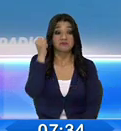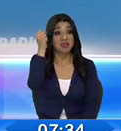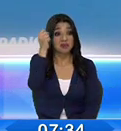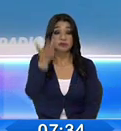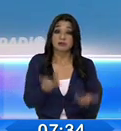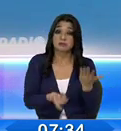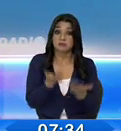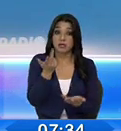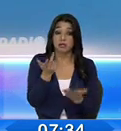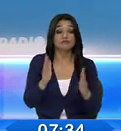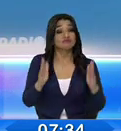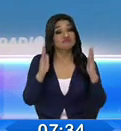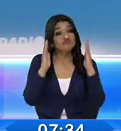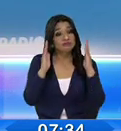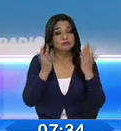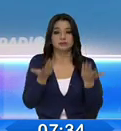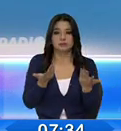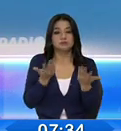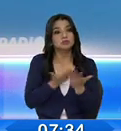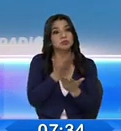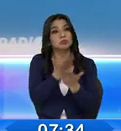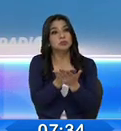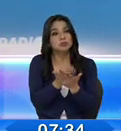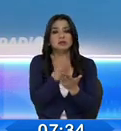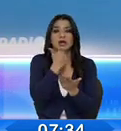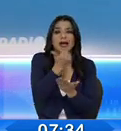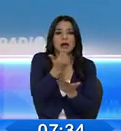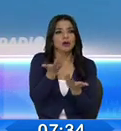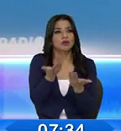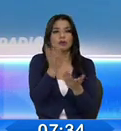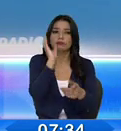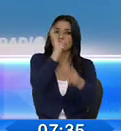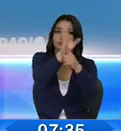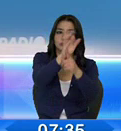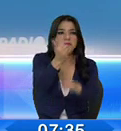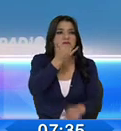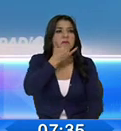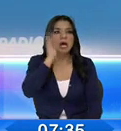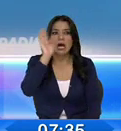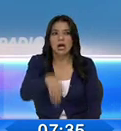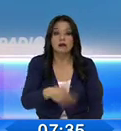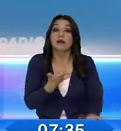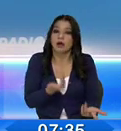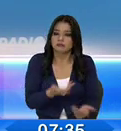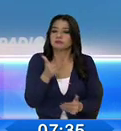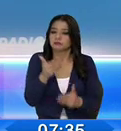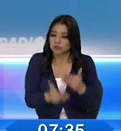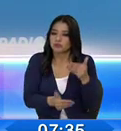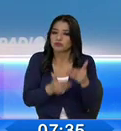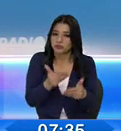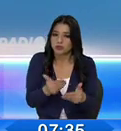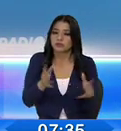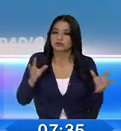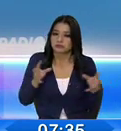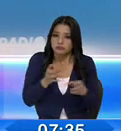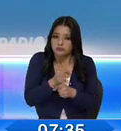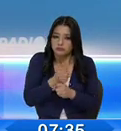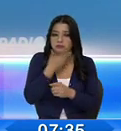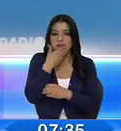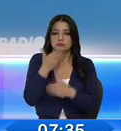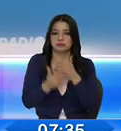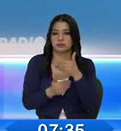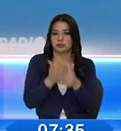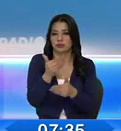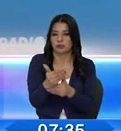ser escuchada a poder proponer proponer que criticar comentar para que el proceso se retroalimente y se mejore